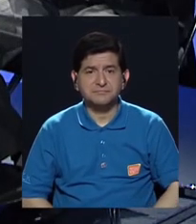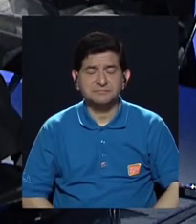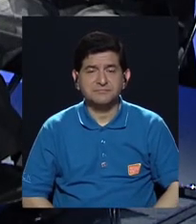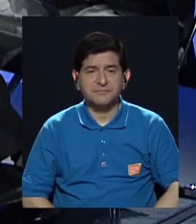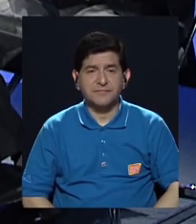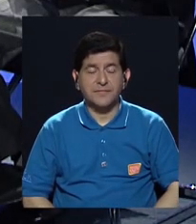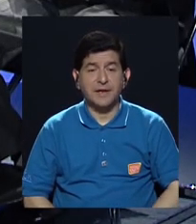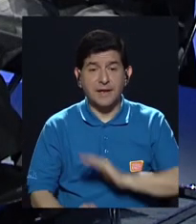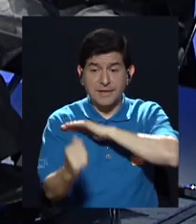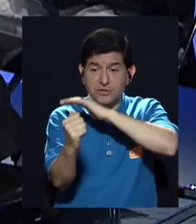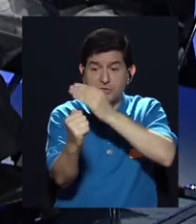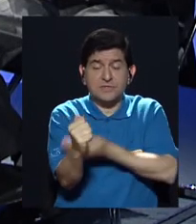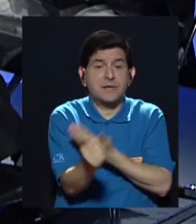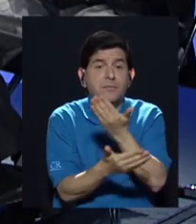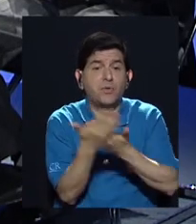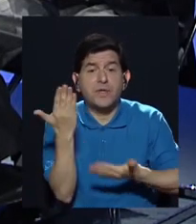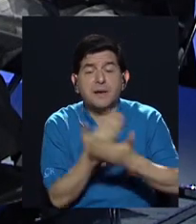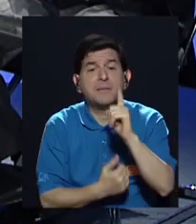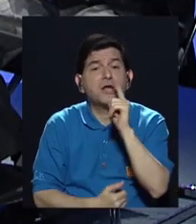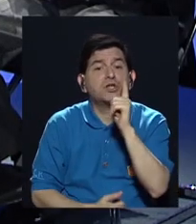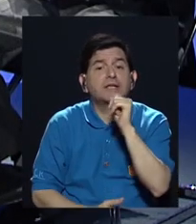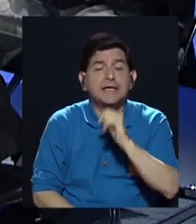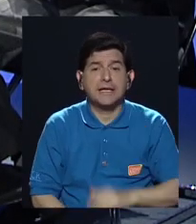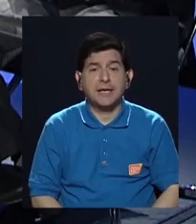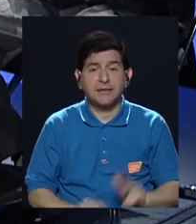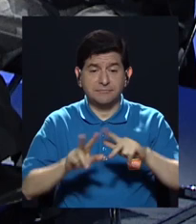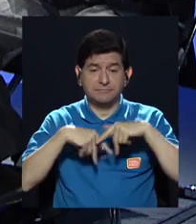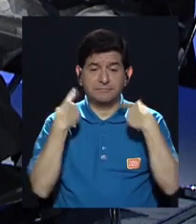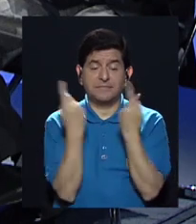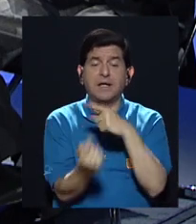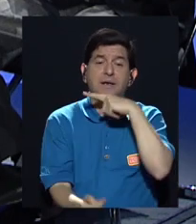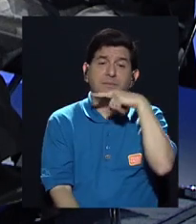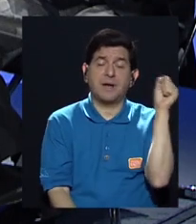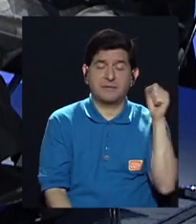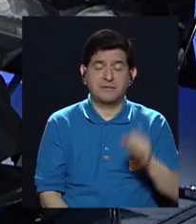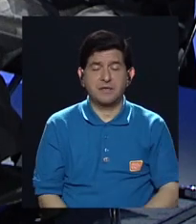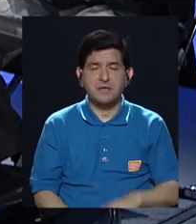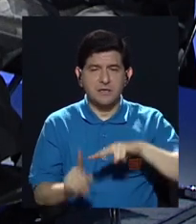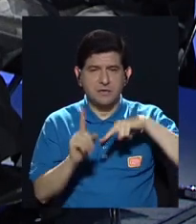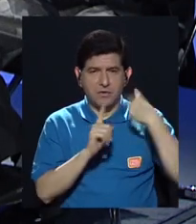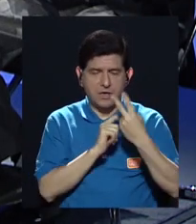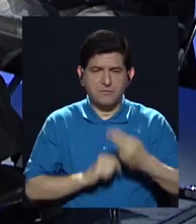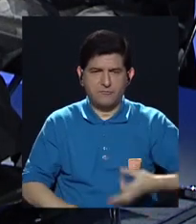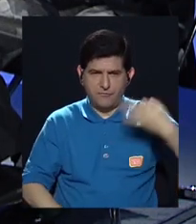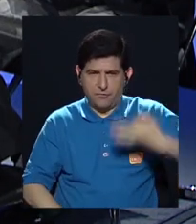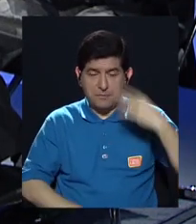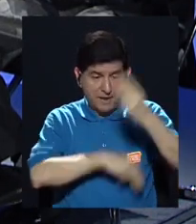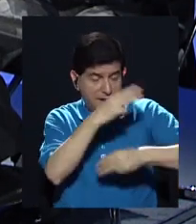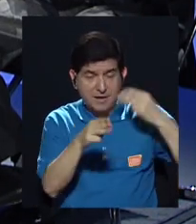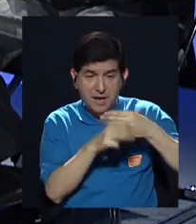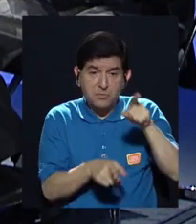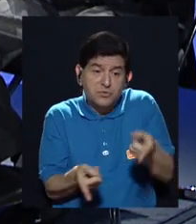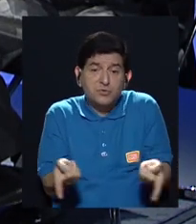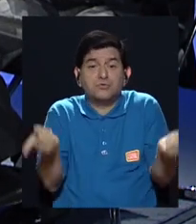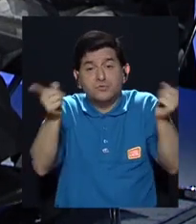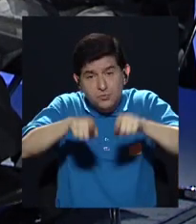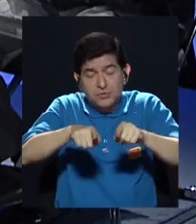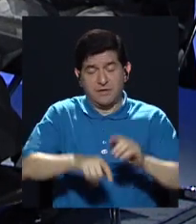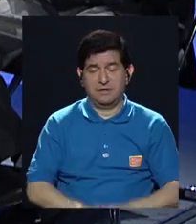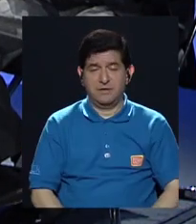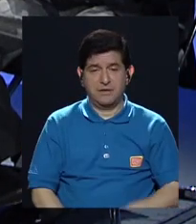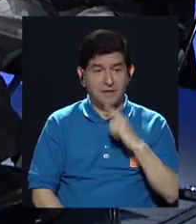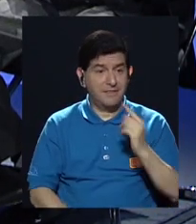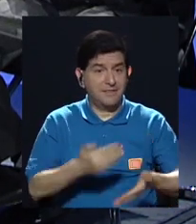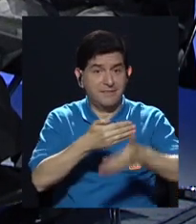entonces el poder estaba en manos de quién, del Partido Comunista. Desde el punto de vista formal y ante el mundo eso era.